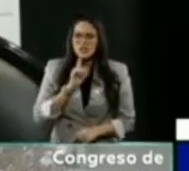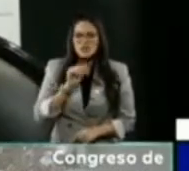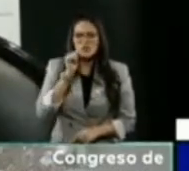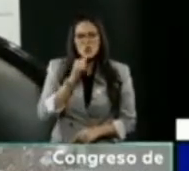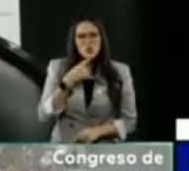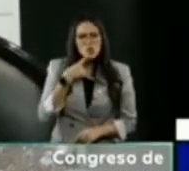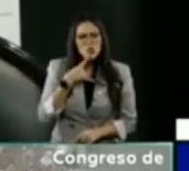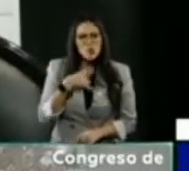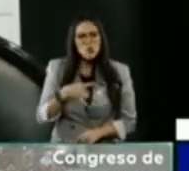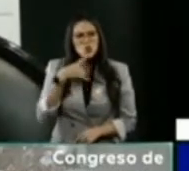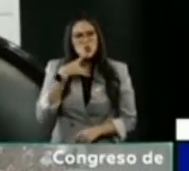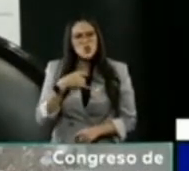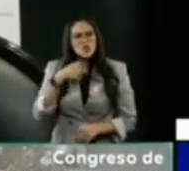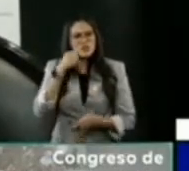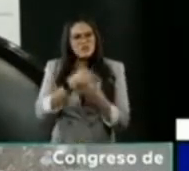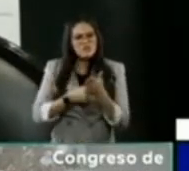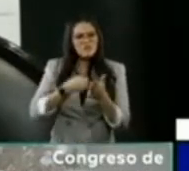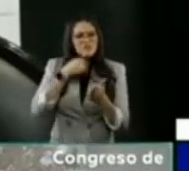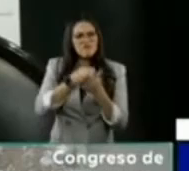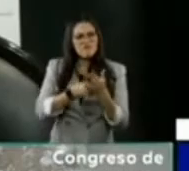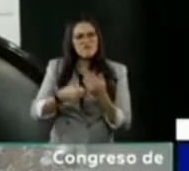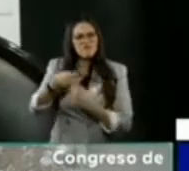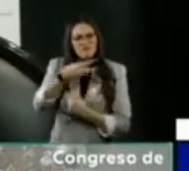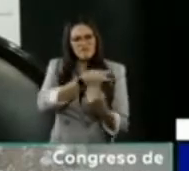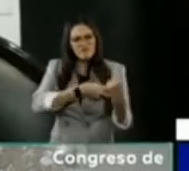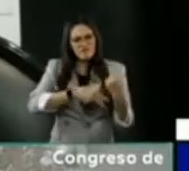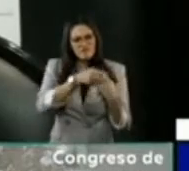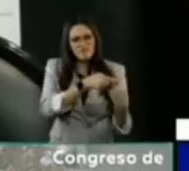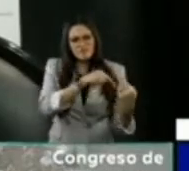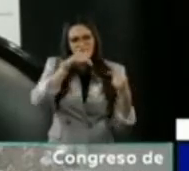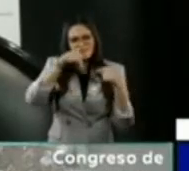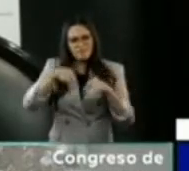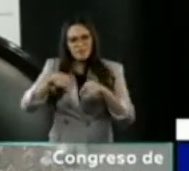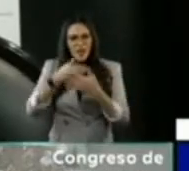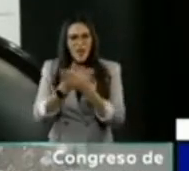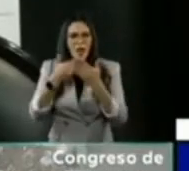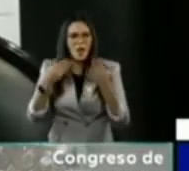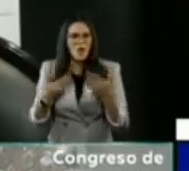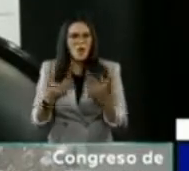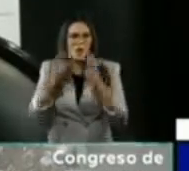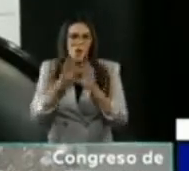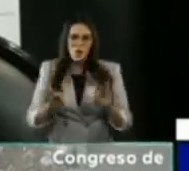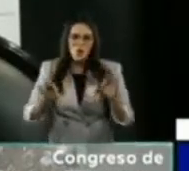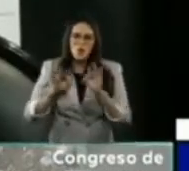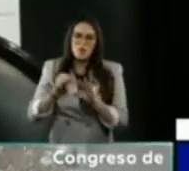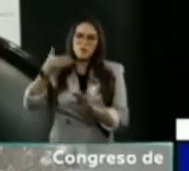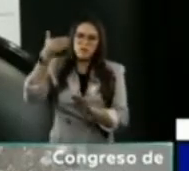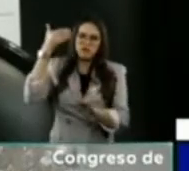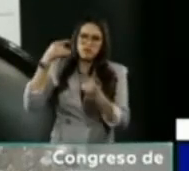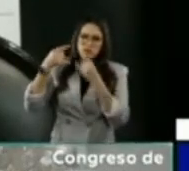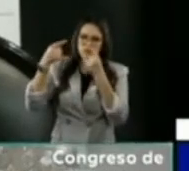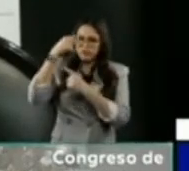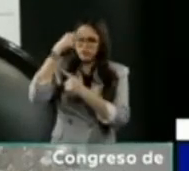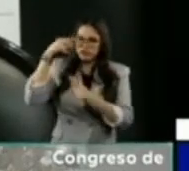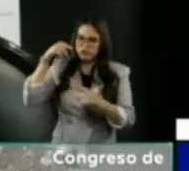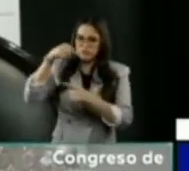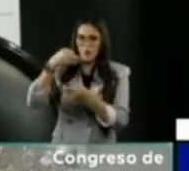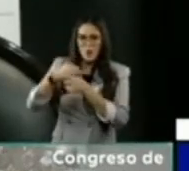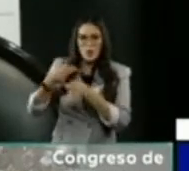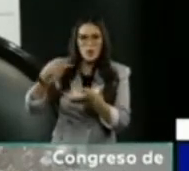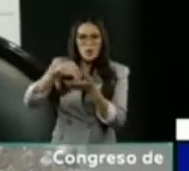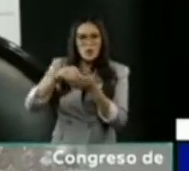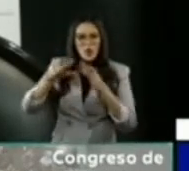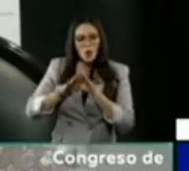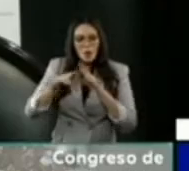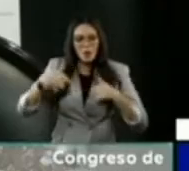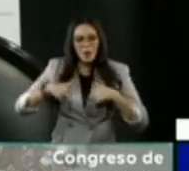yo, para mí ya no tiene esto nada de política, nada de cuestiones políticas y menos con México,